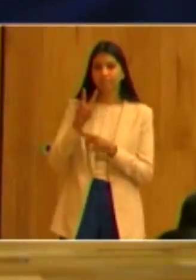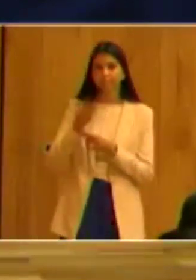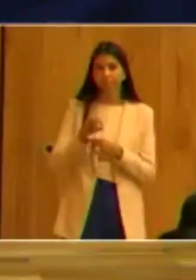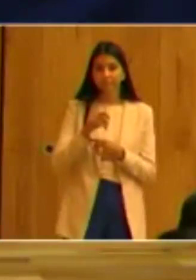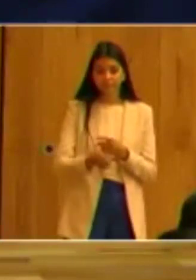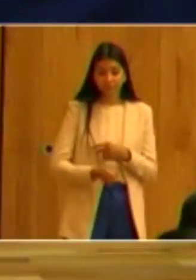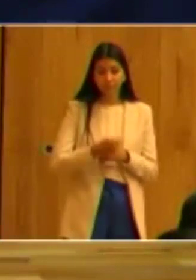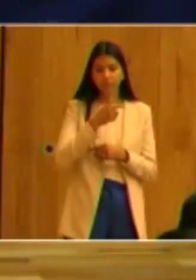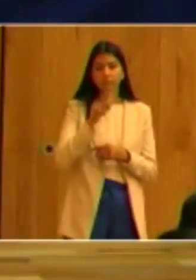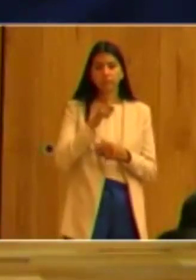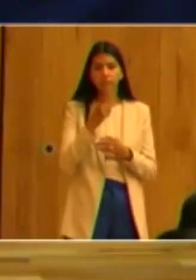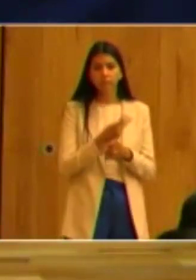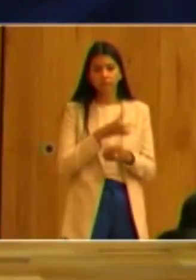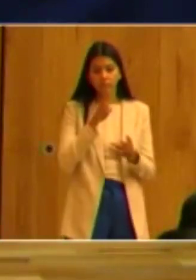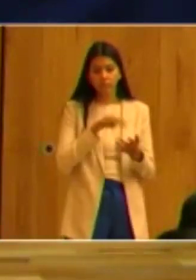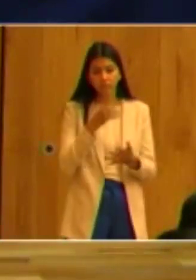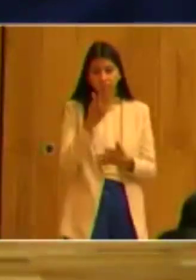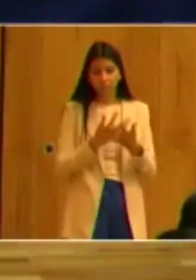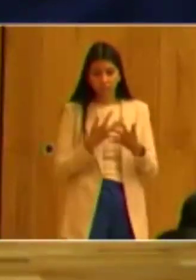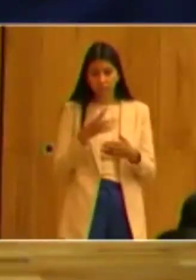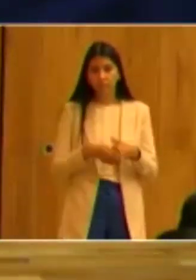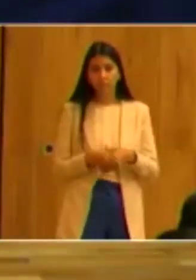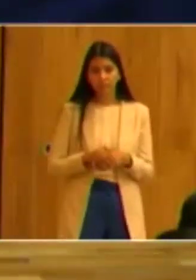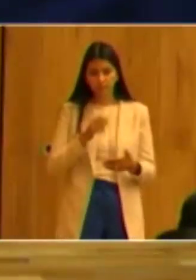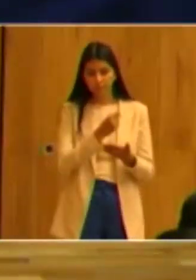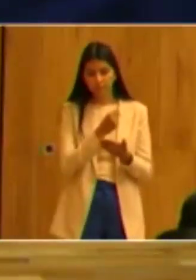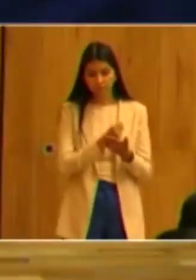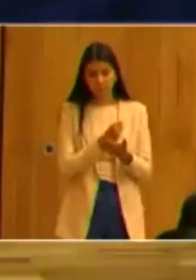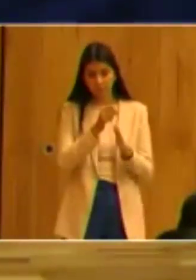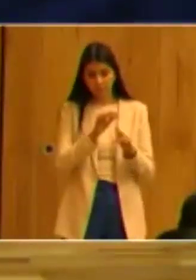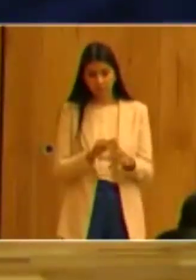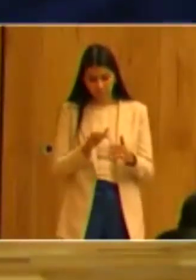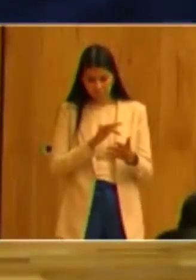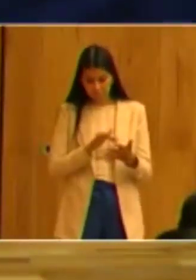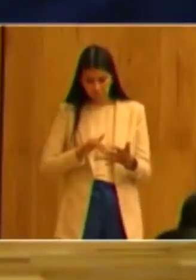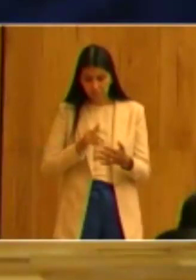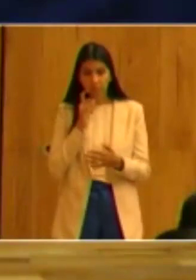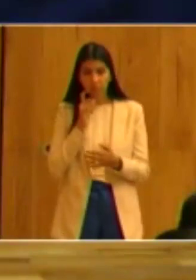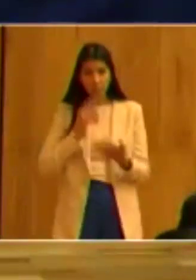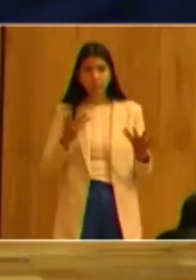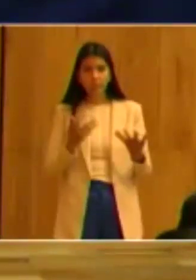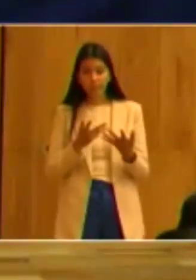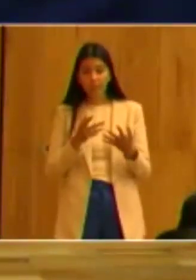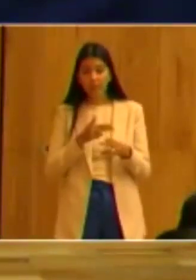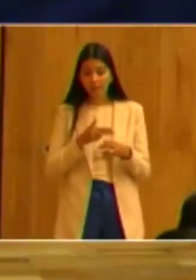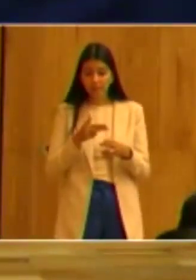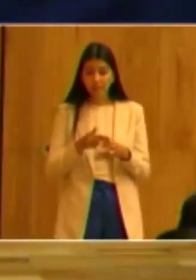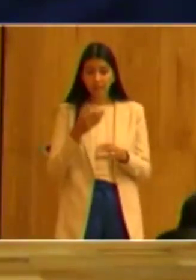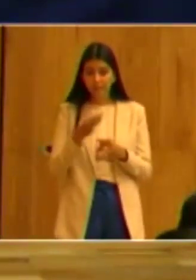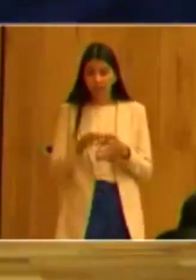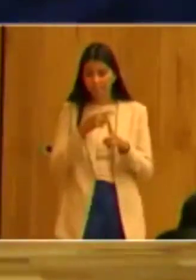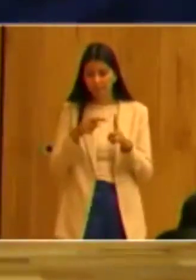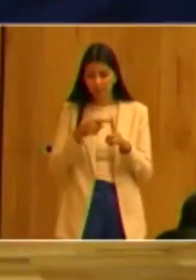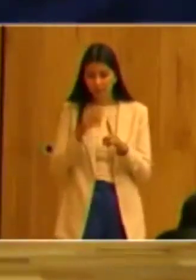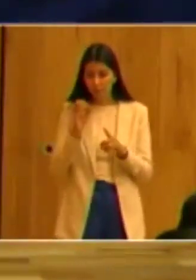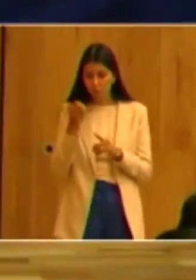evento ocurre en 2015 y el dictamen médico legal sexual se realiza a finales, mediados de